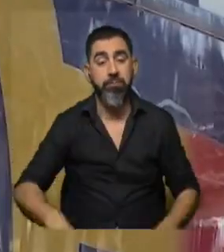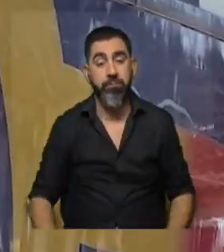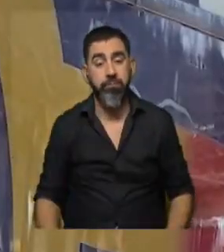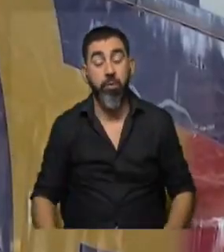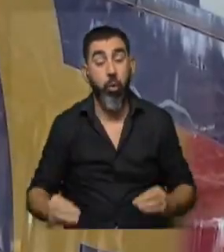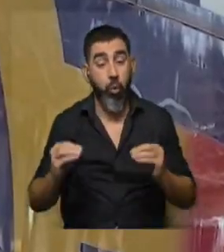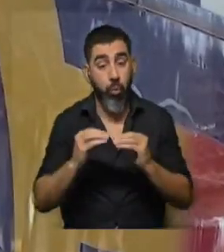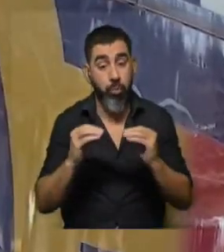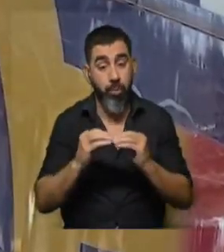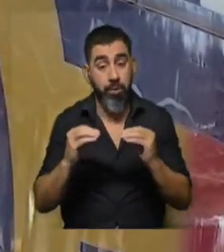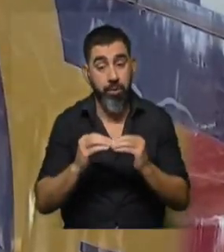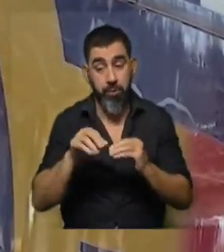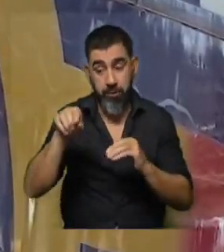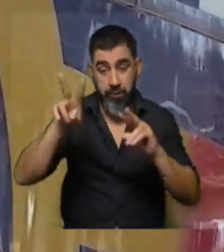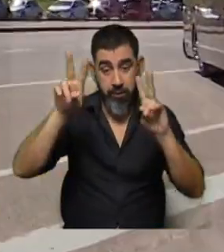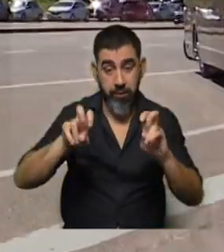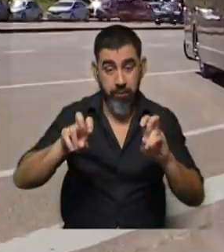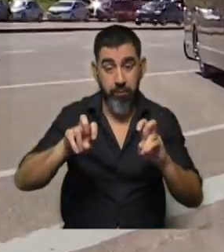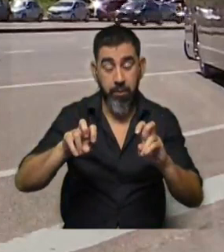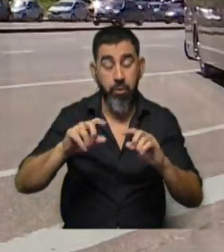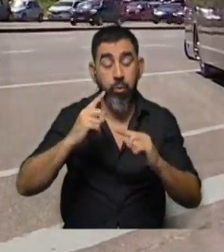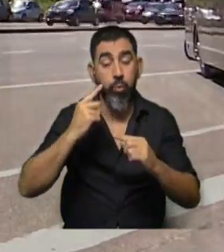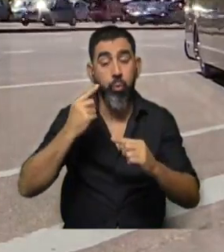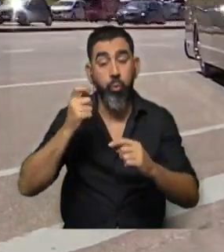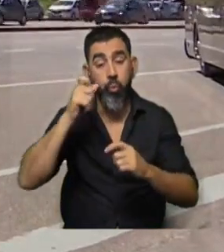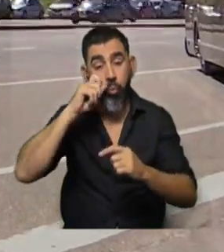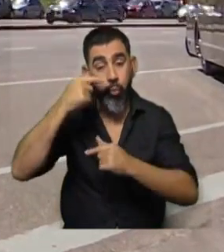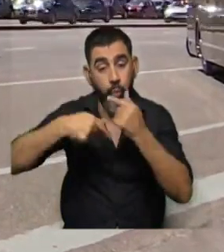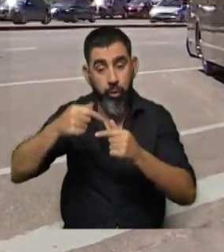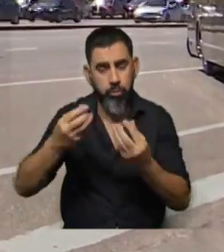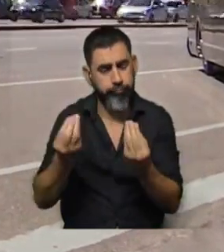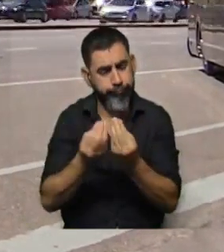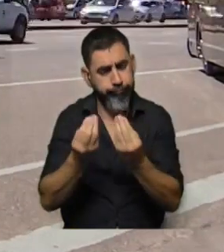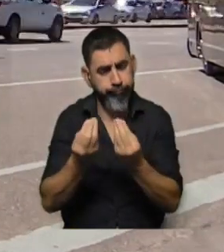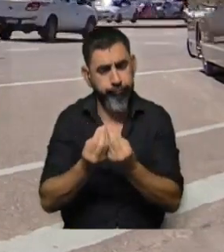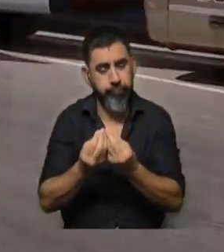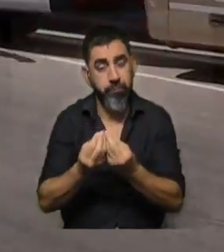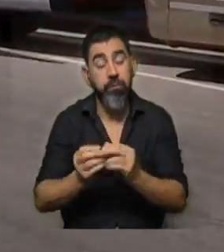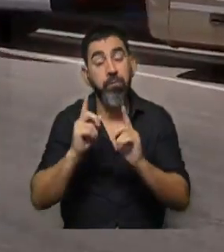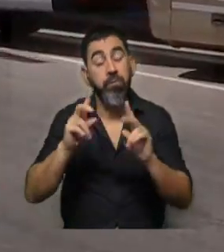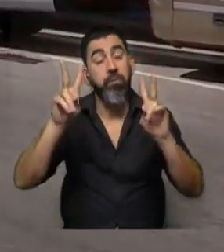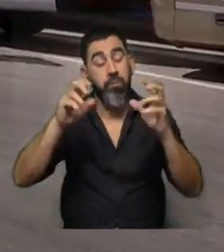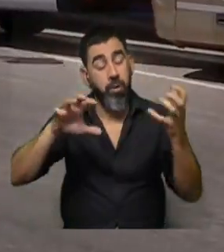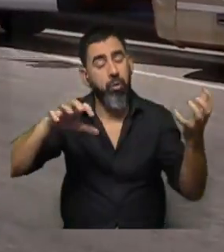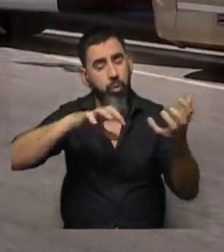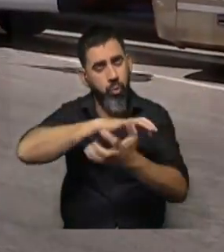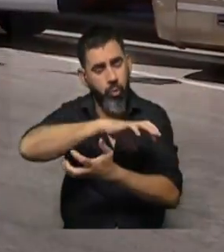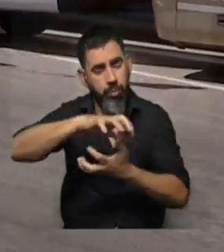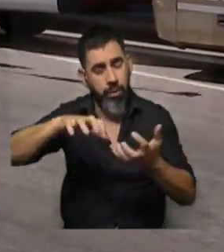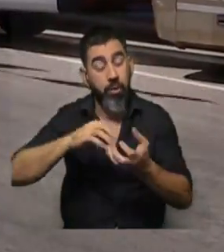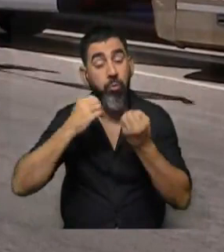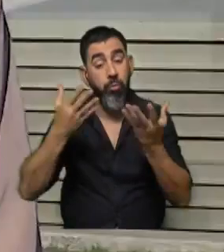compañeros que están con este tema del ciaturismo son bastantes son bastante y está es un tema complicado porque